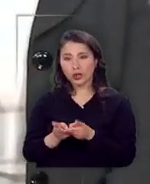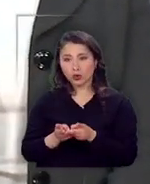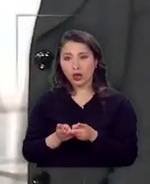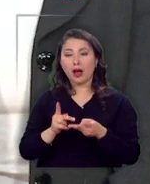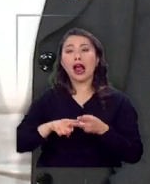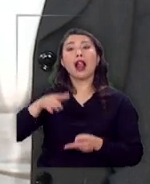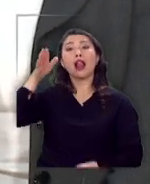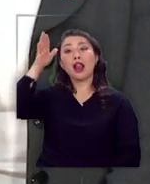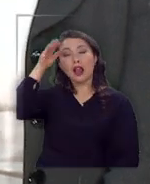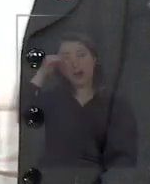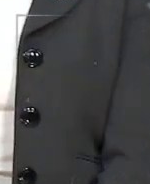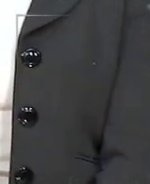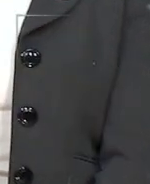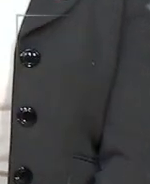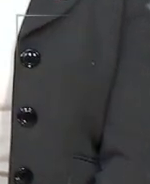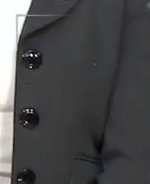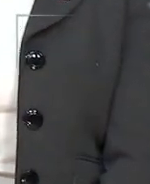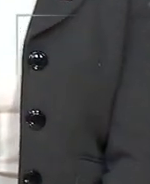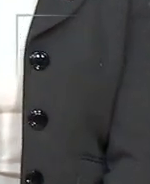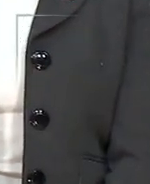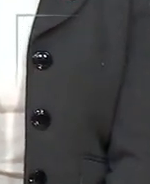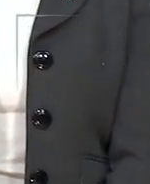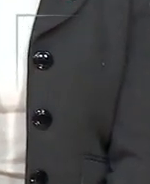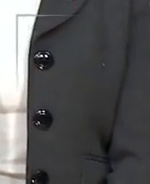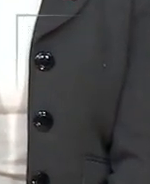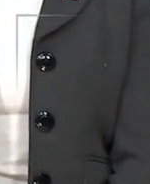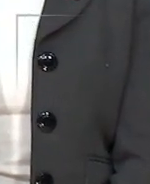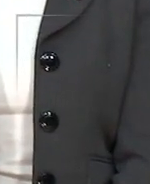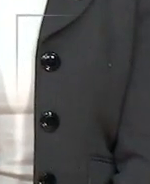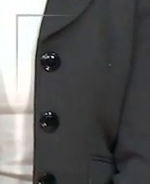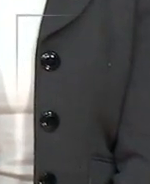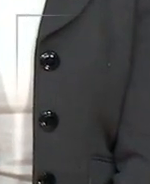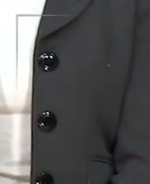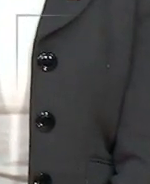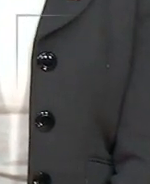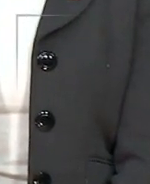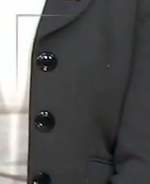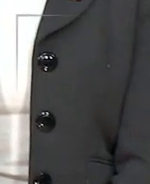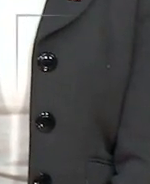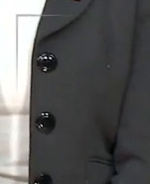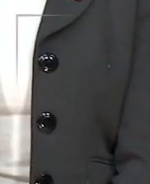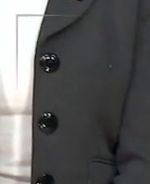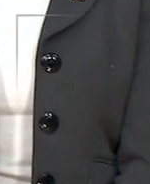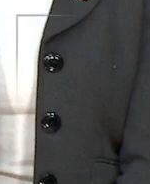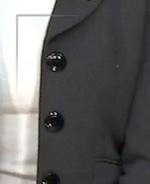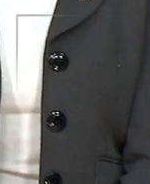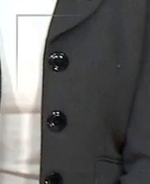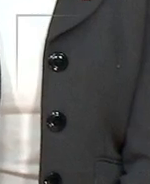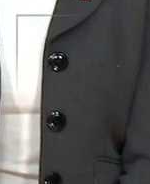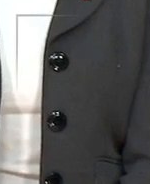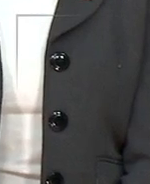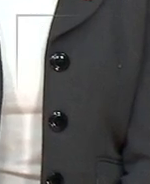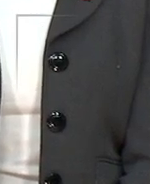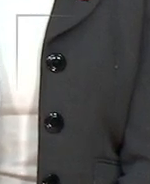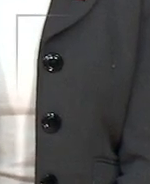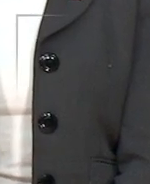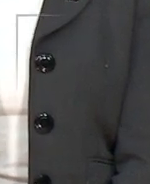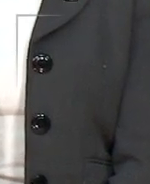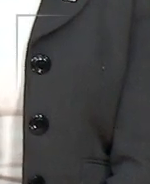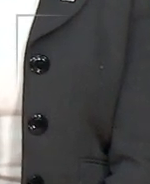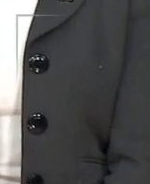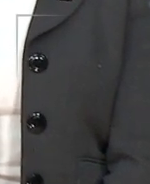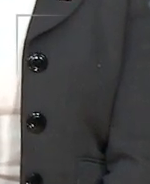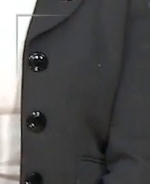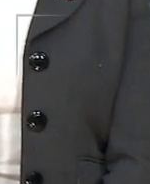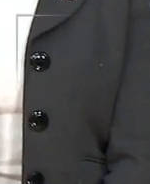lampa logar leche a maria pinto paint san josé de maipo sampedro y